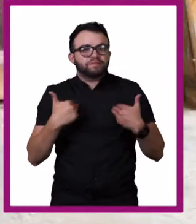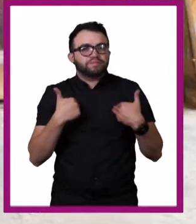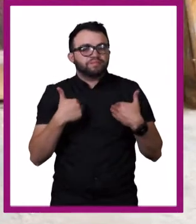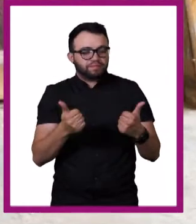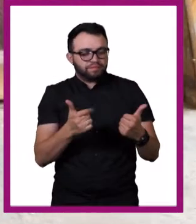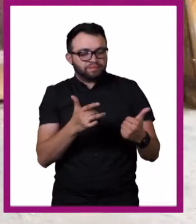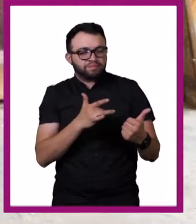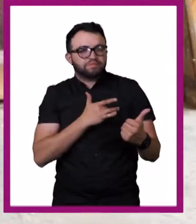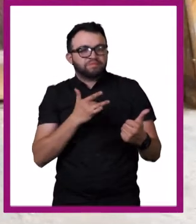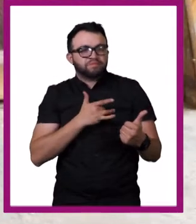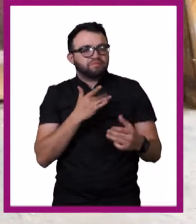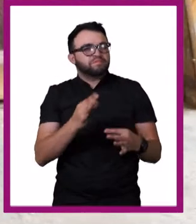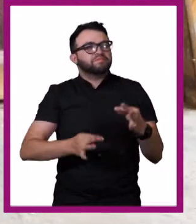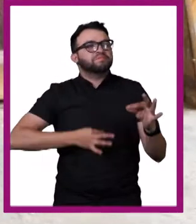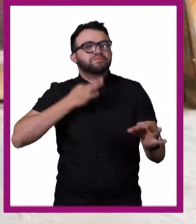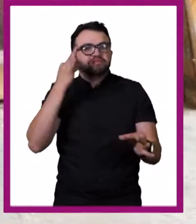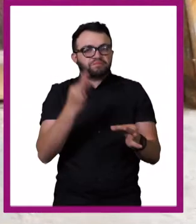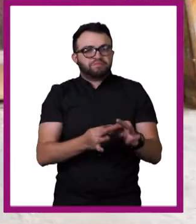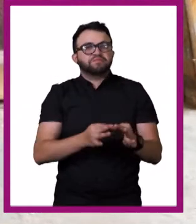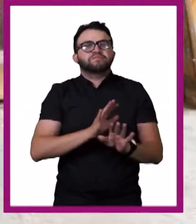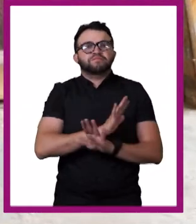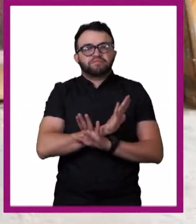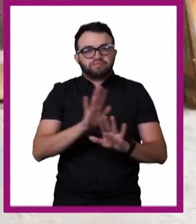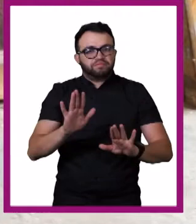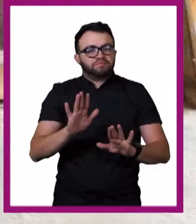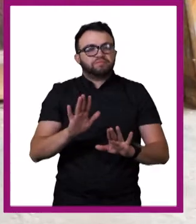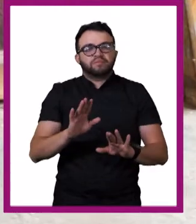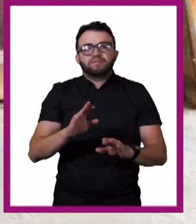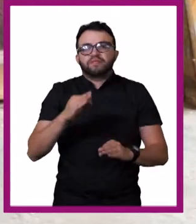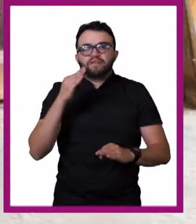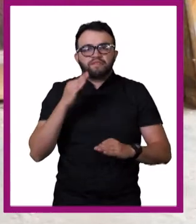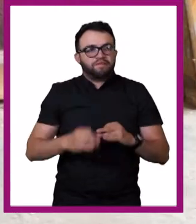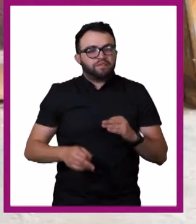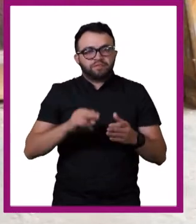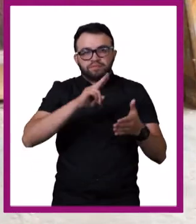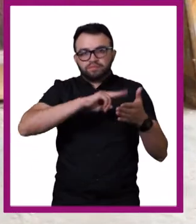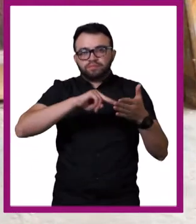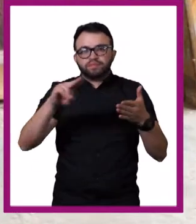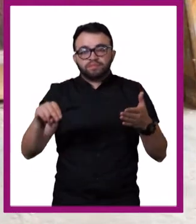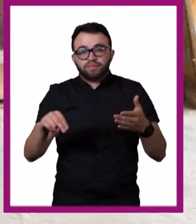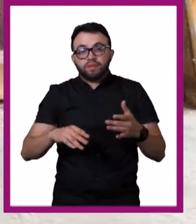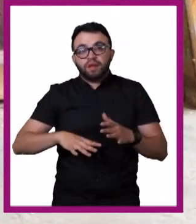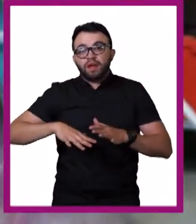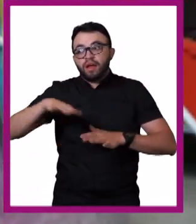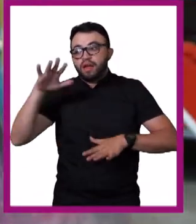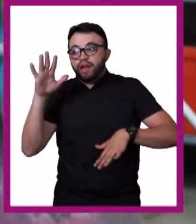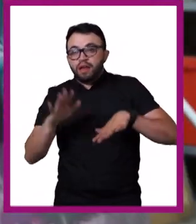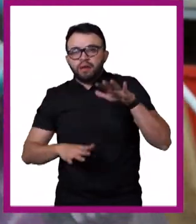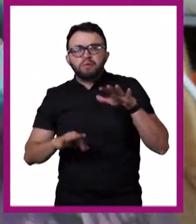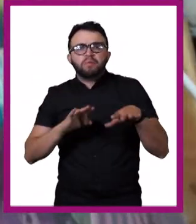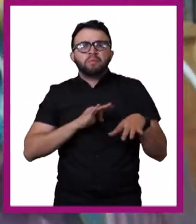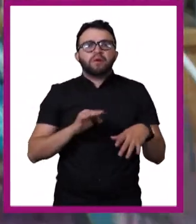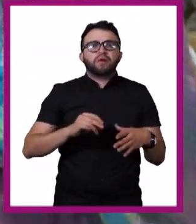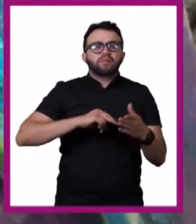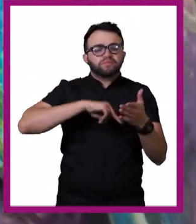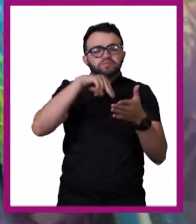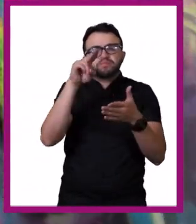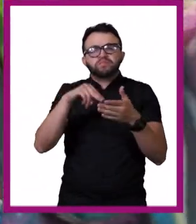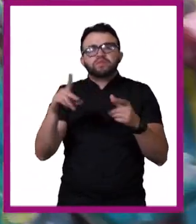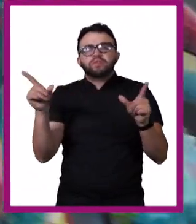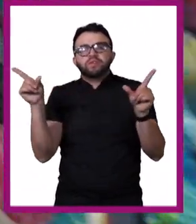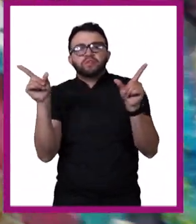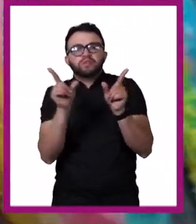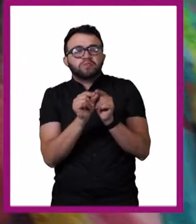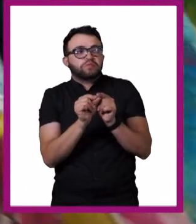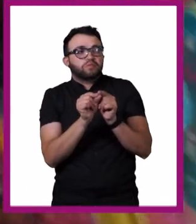uno siente el momento en el que se está aproximando al final de la obra. A veces pueden ser 3 brochazos y